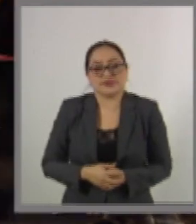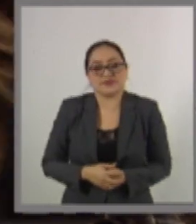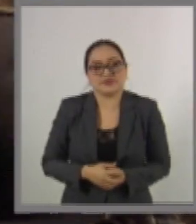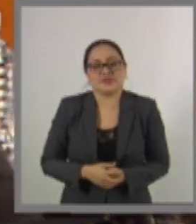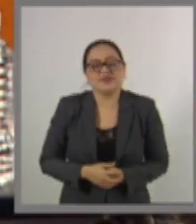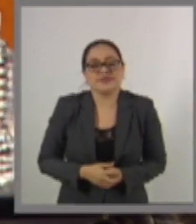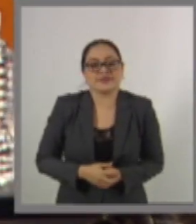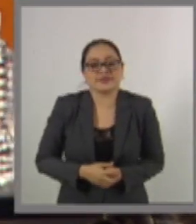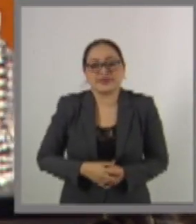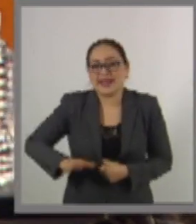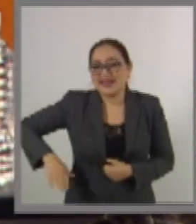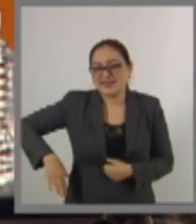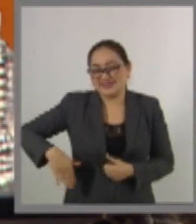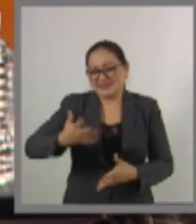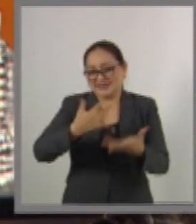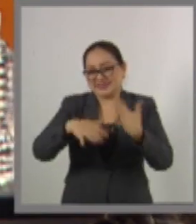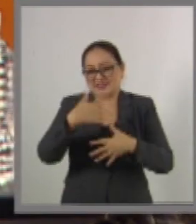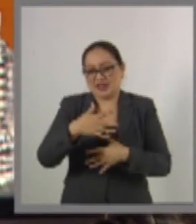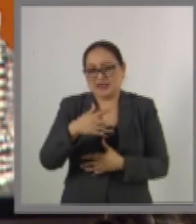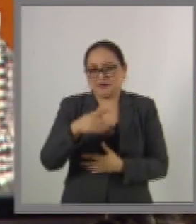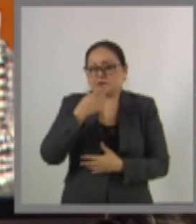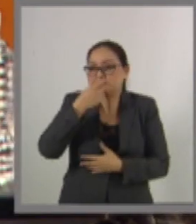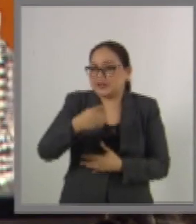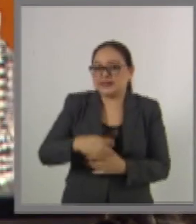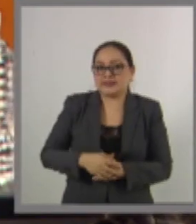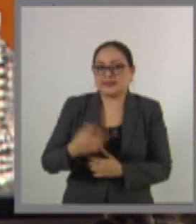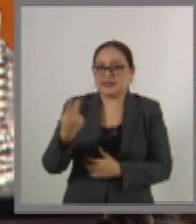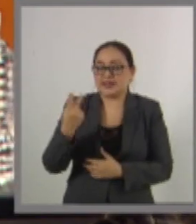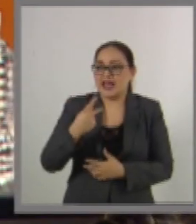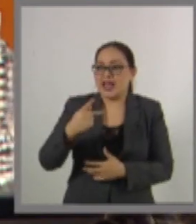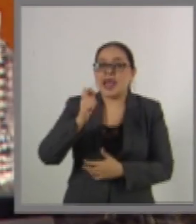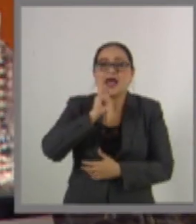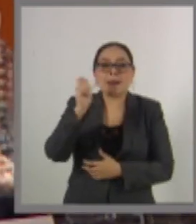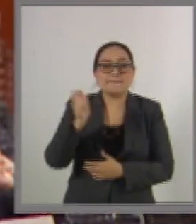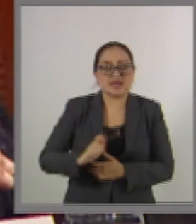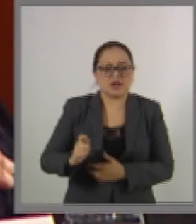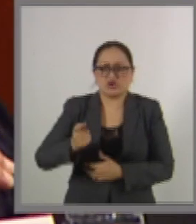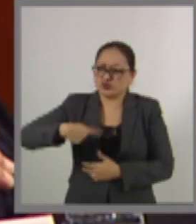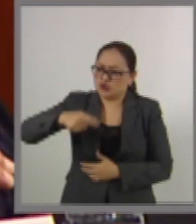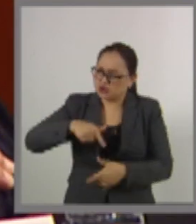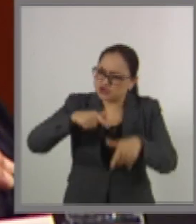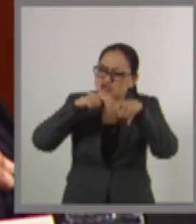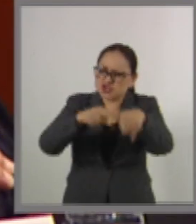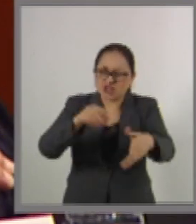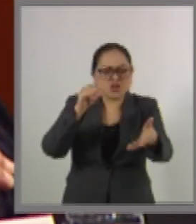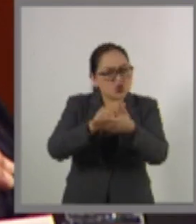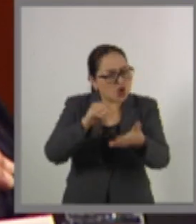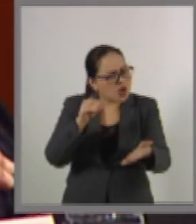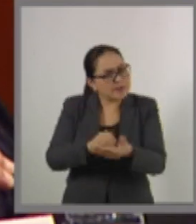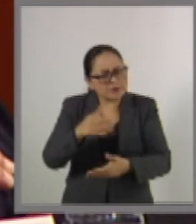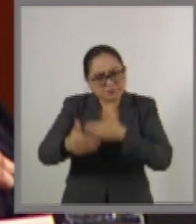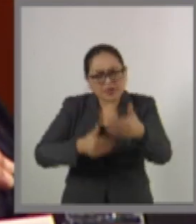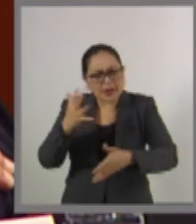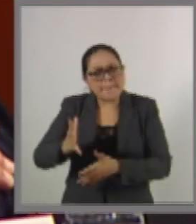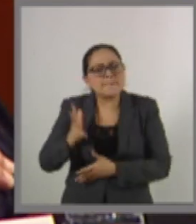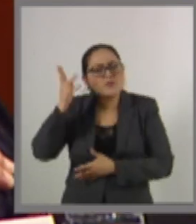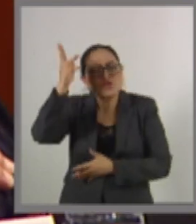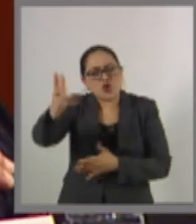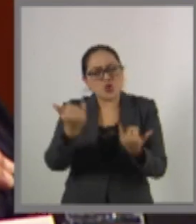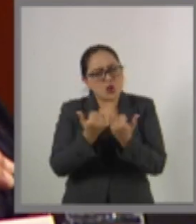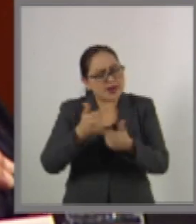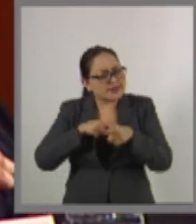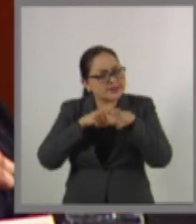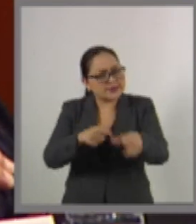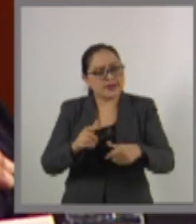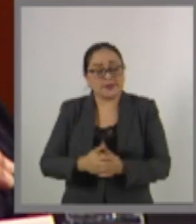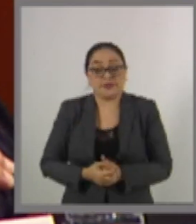mencionar que somos amigos. Lo vamos a seguir siendo toda la vida, querido Miguel. Esta